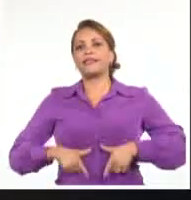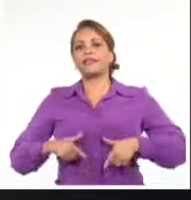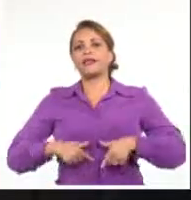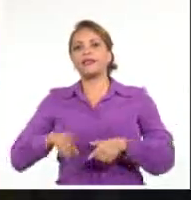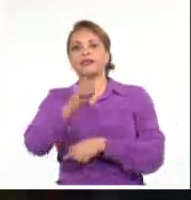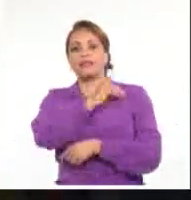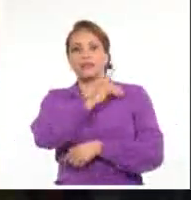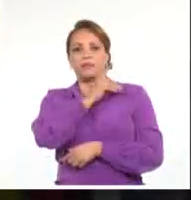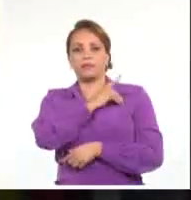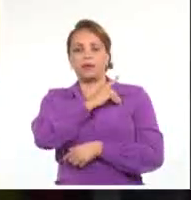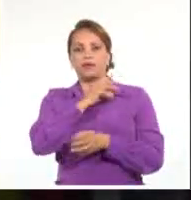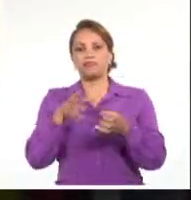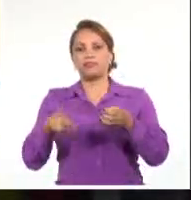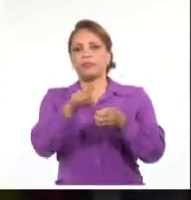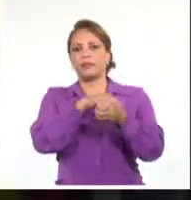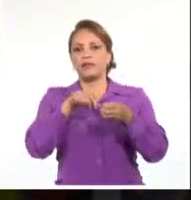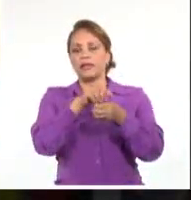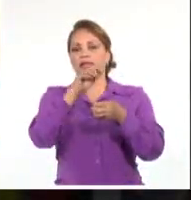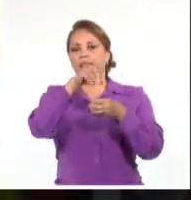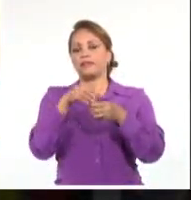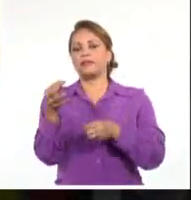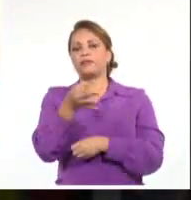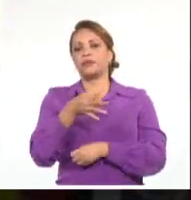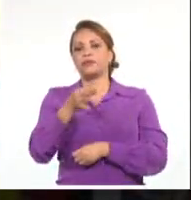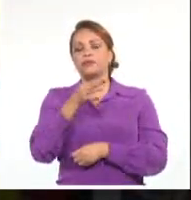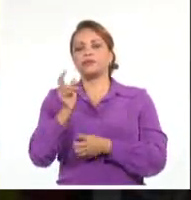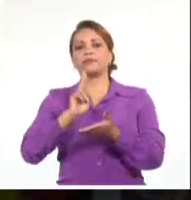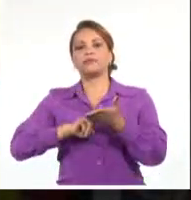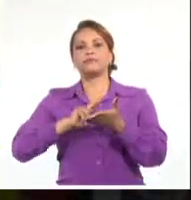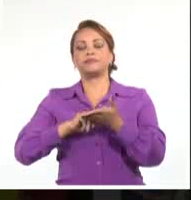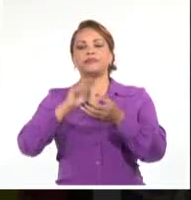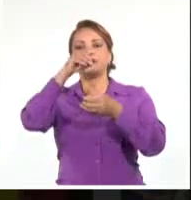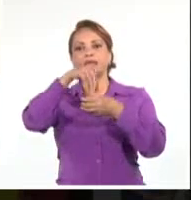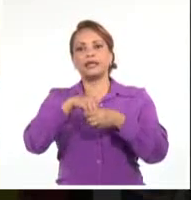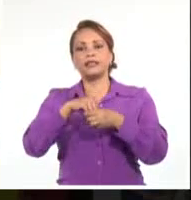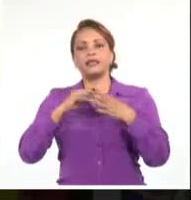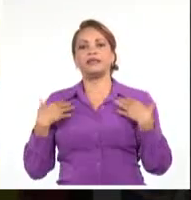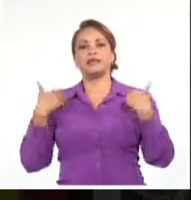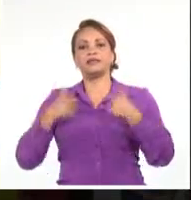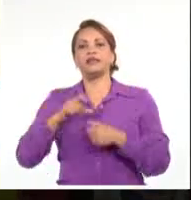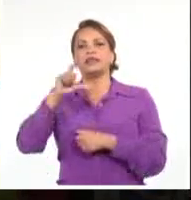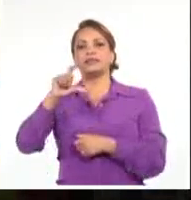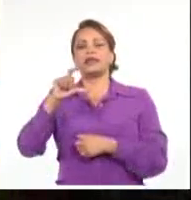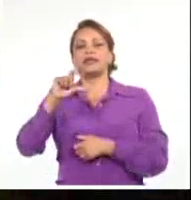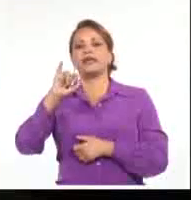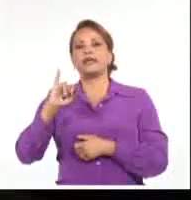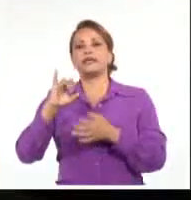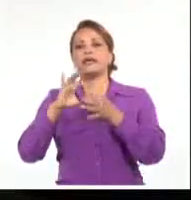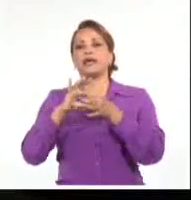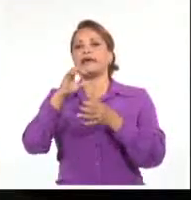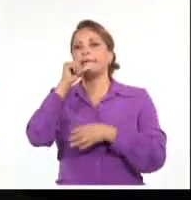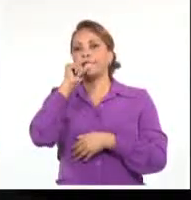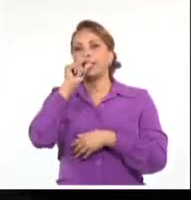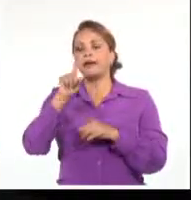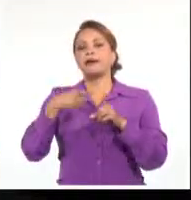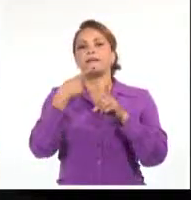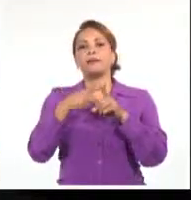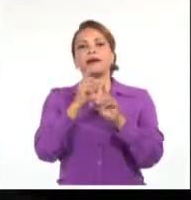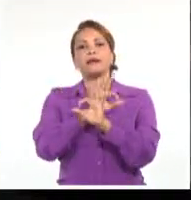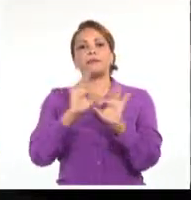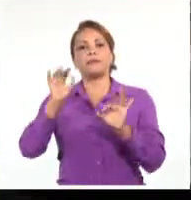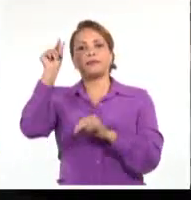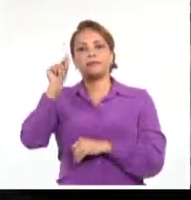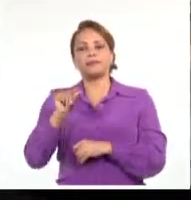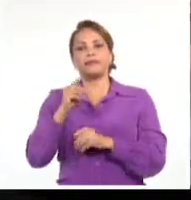al Parlamento por ese municipio, la integrante del Buró Político y directora del CIGB, Marta Ayala Ávila, y la especialista de la